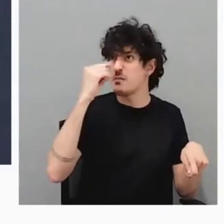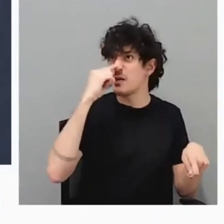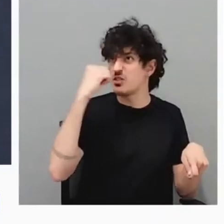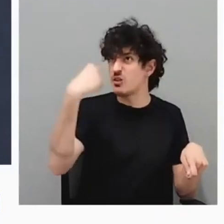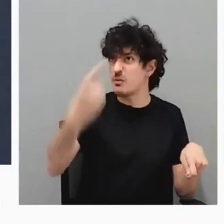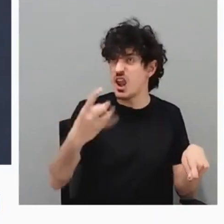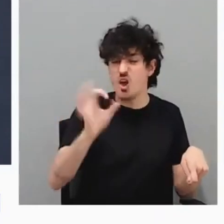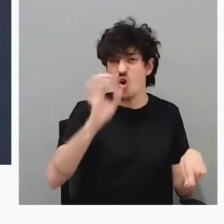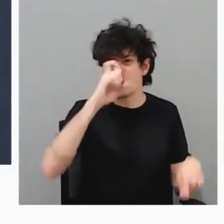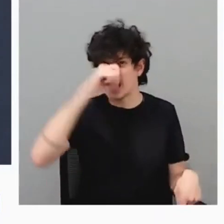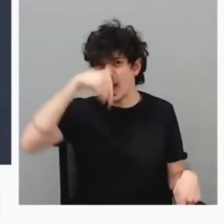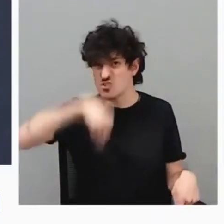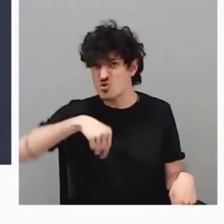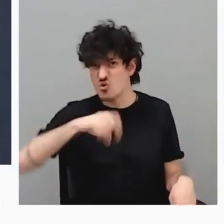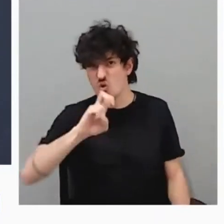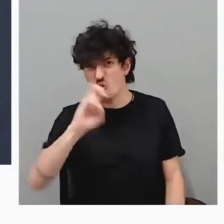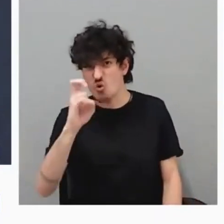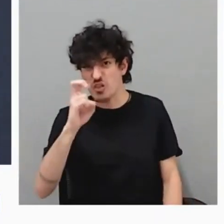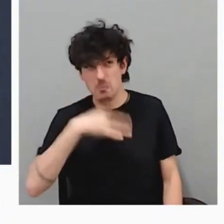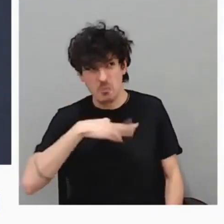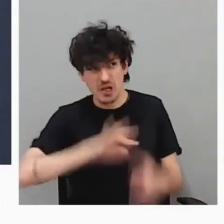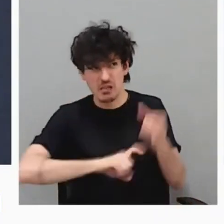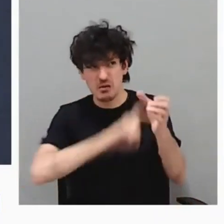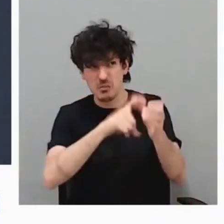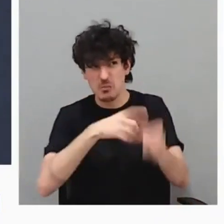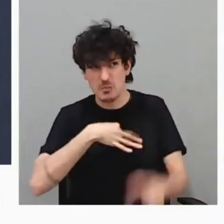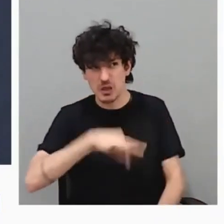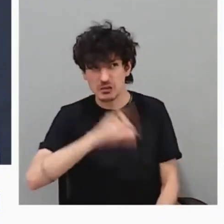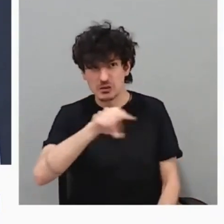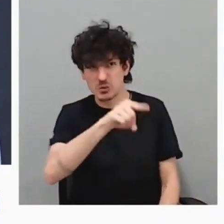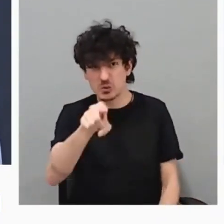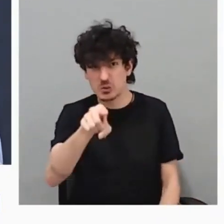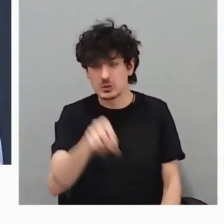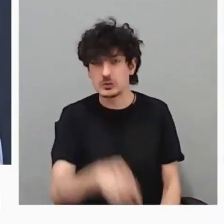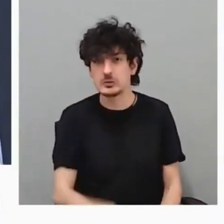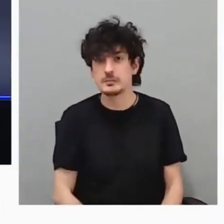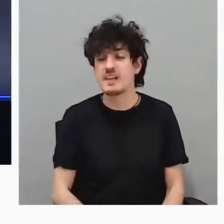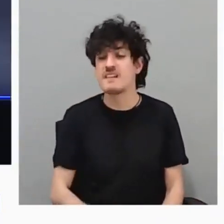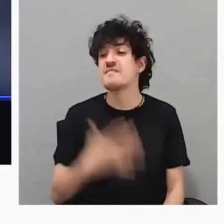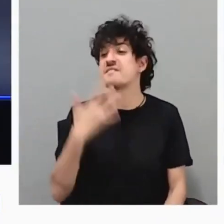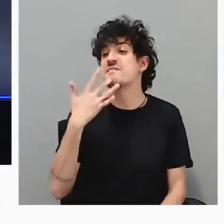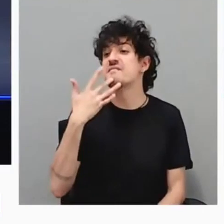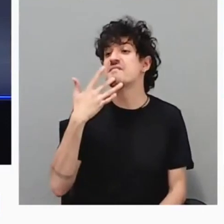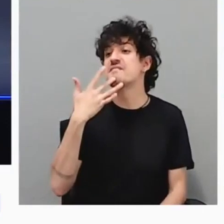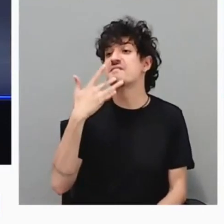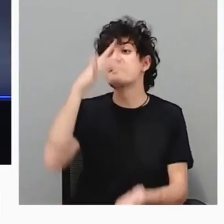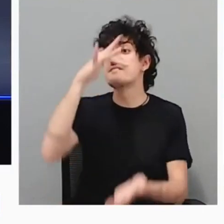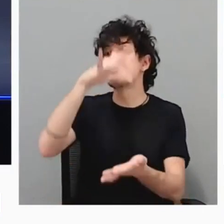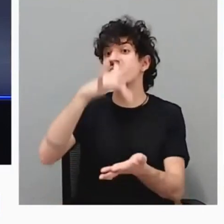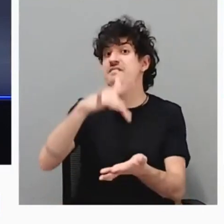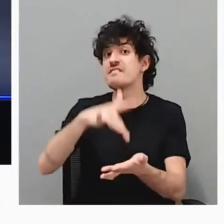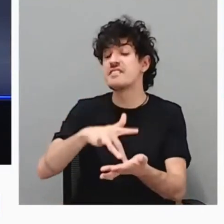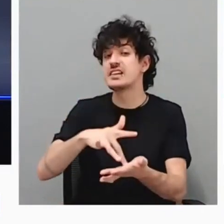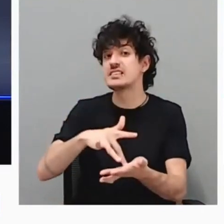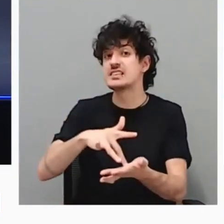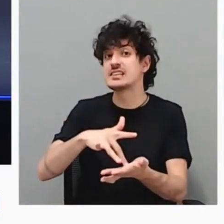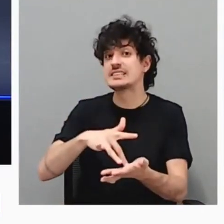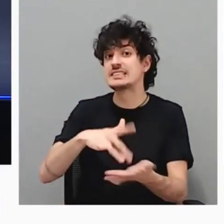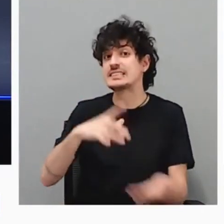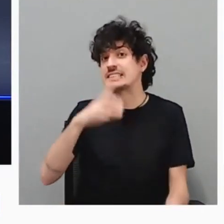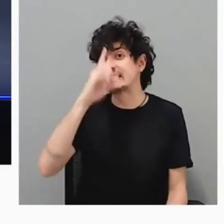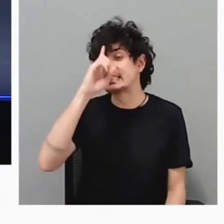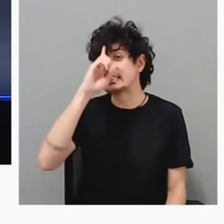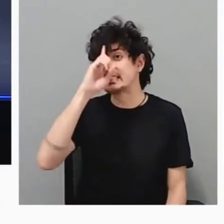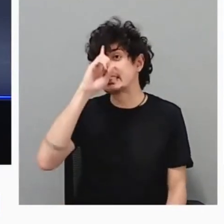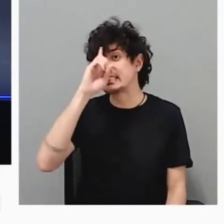una opción. No puedo leer la fecha, ¿vale? Pero abriremos la convocatoria,